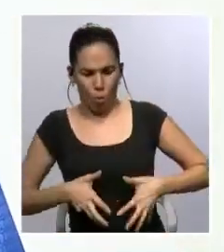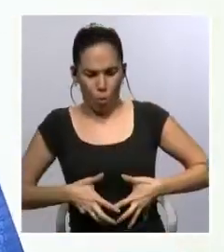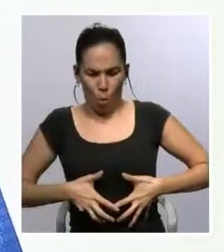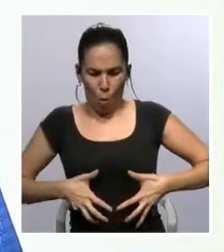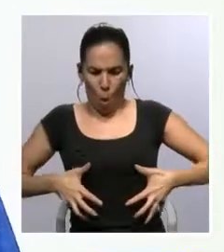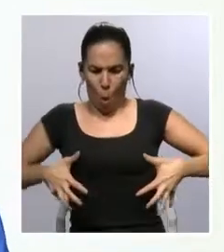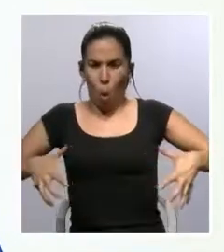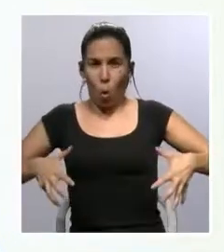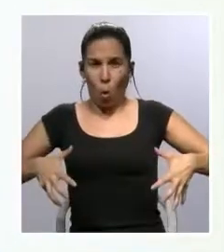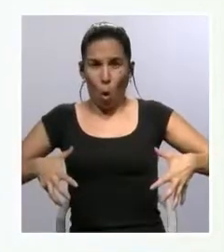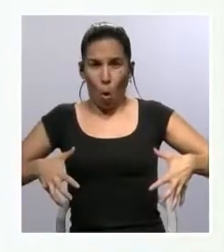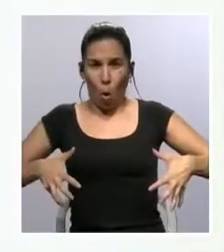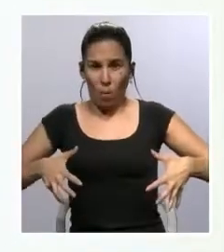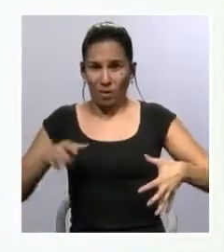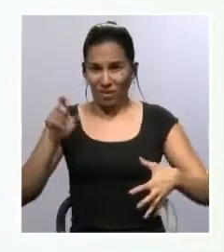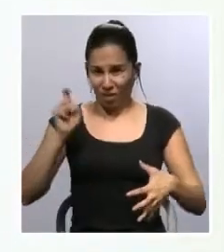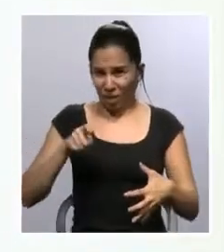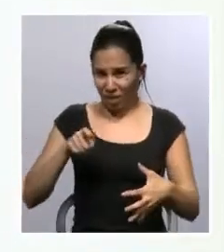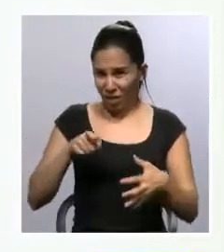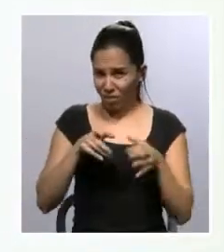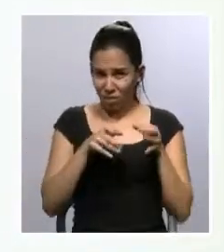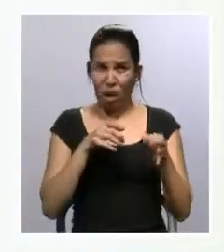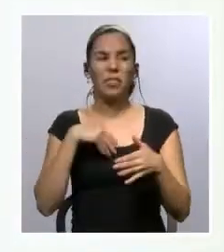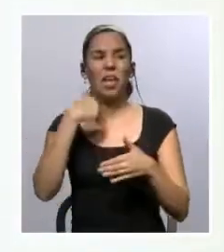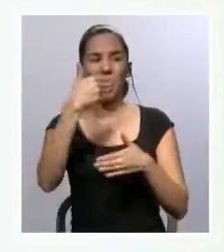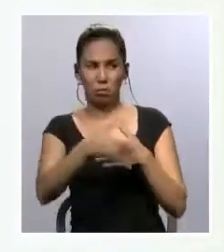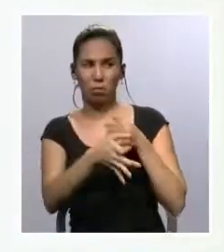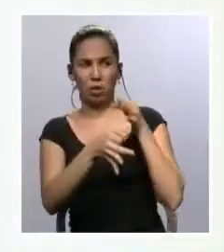no el tamaño. Y eso lo podemos explicar